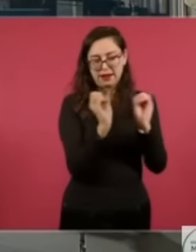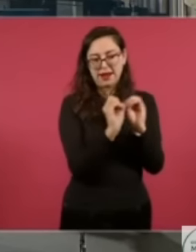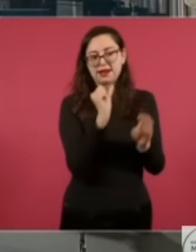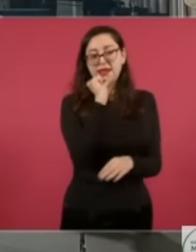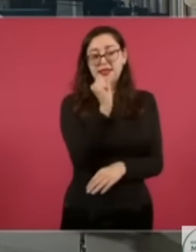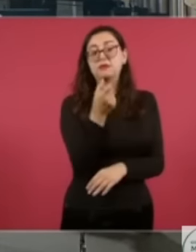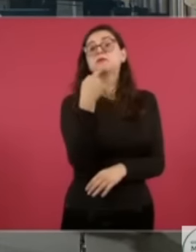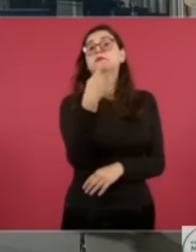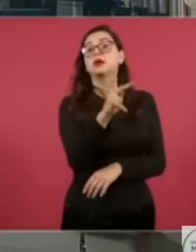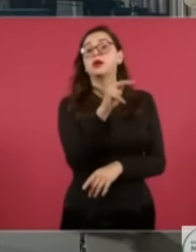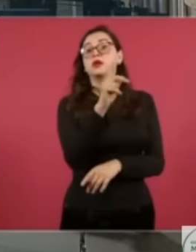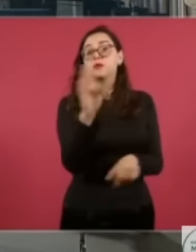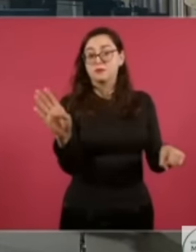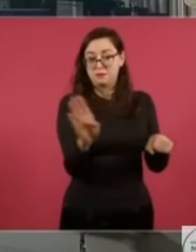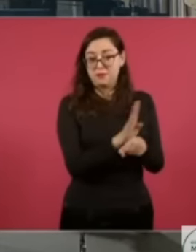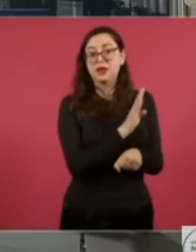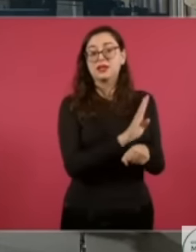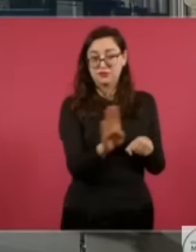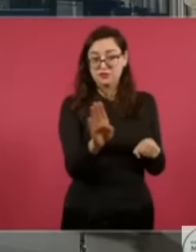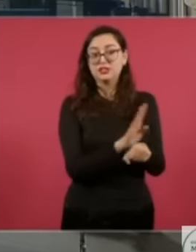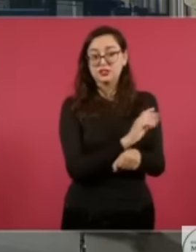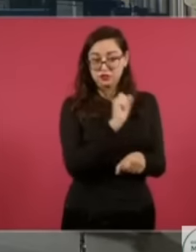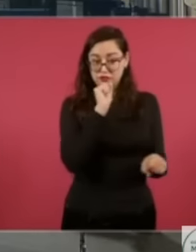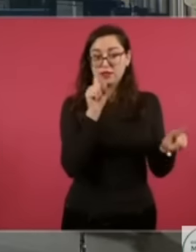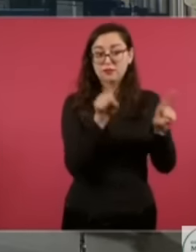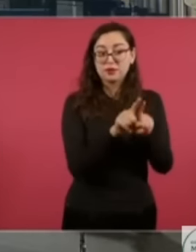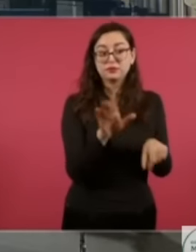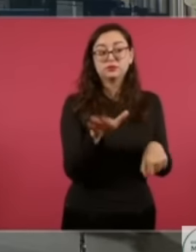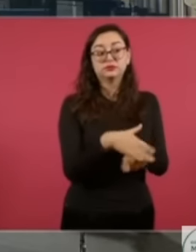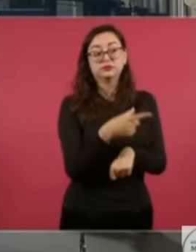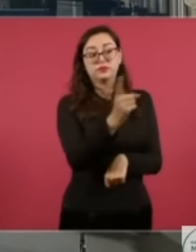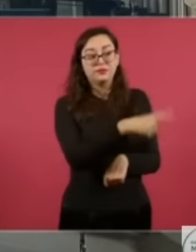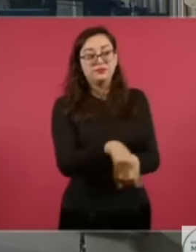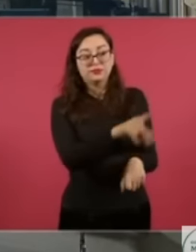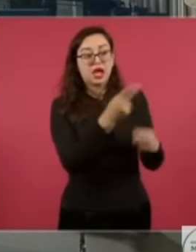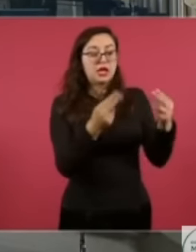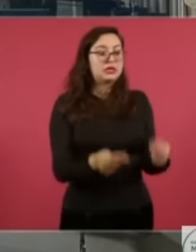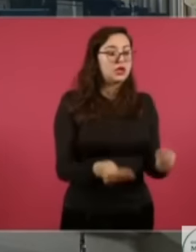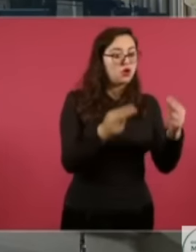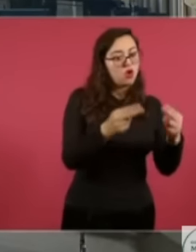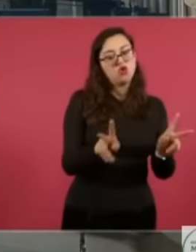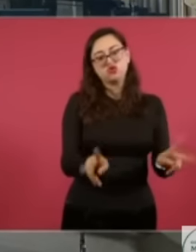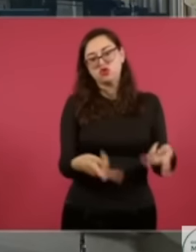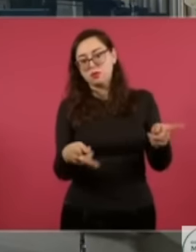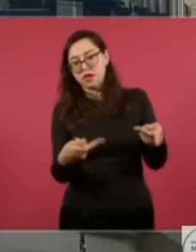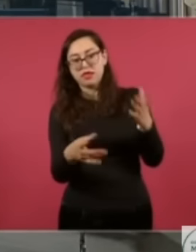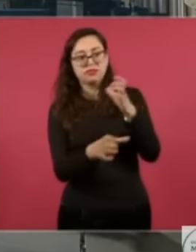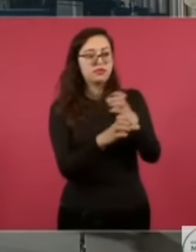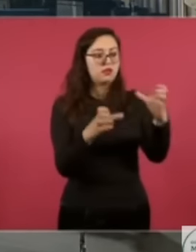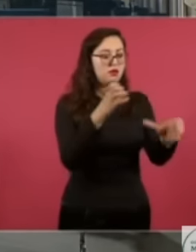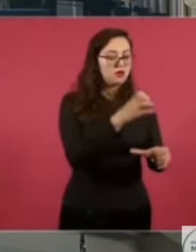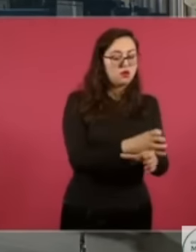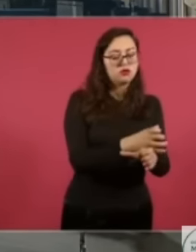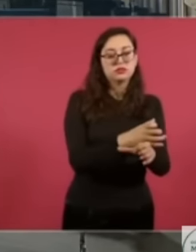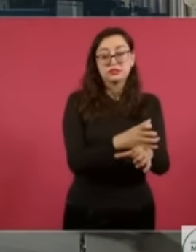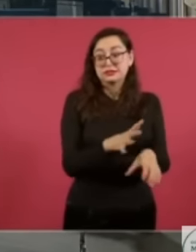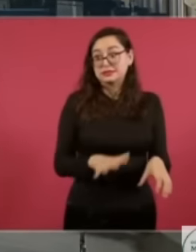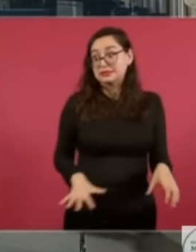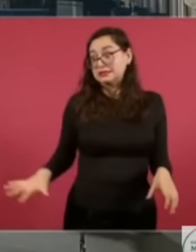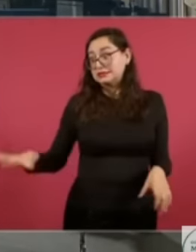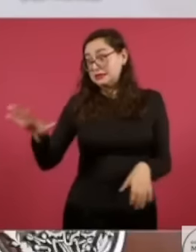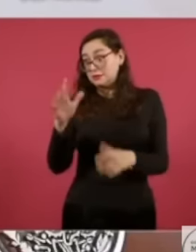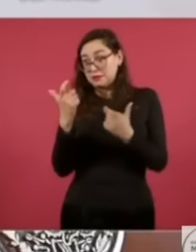Porque si hay ingresos abajo, si aumenta el salario, si la